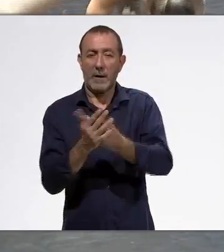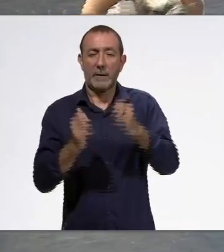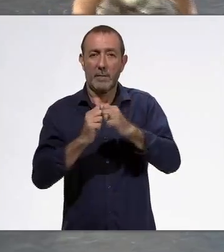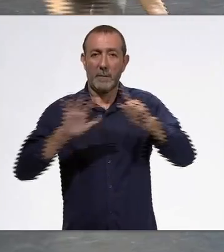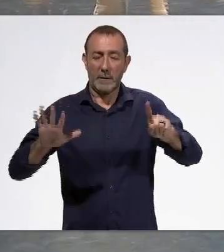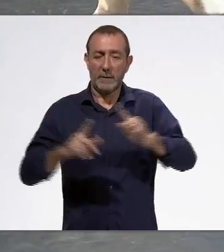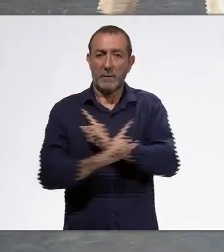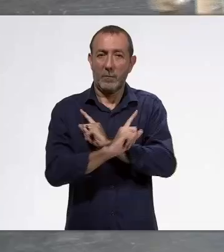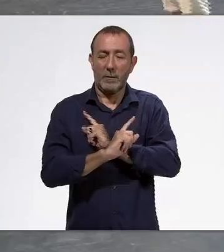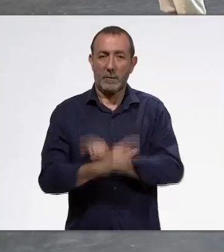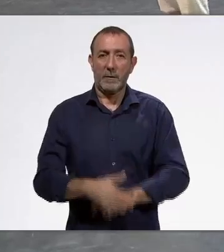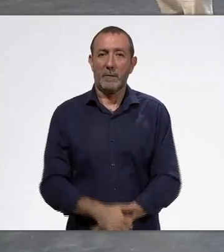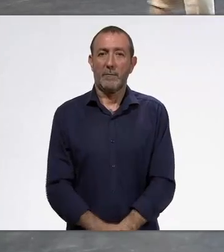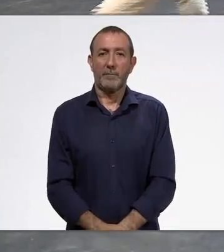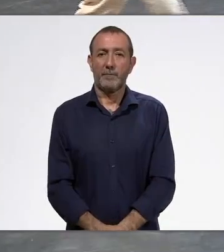26